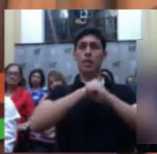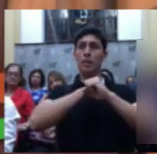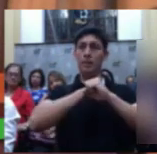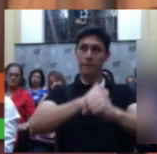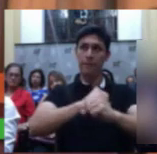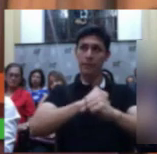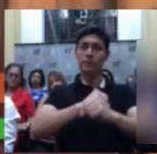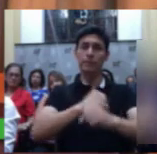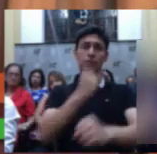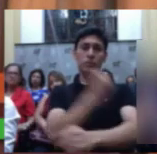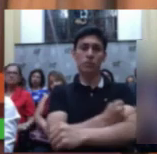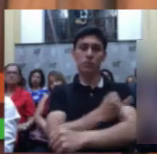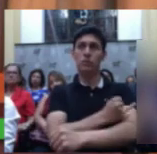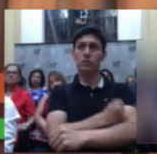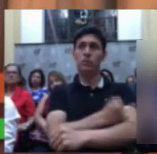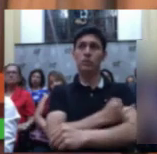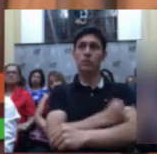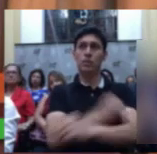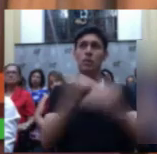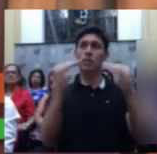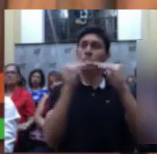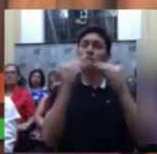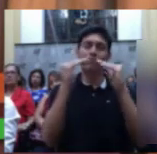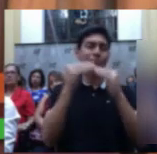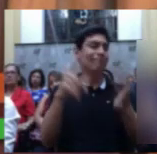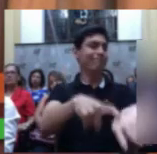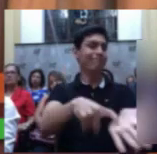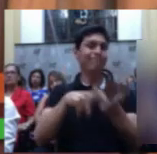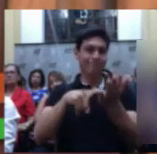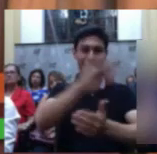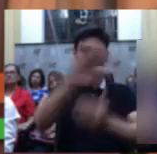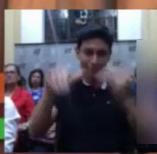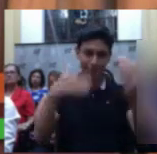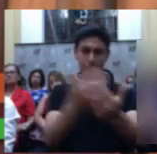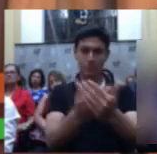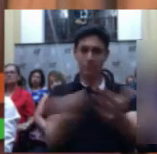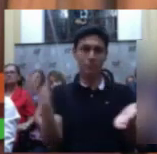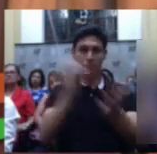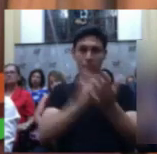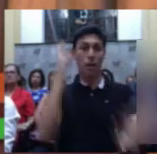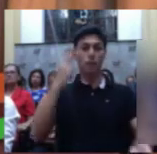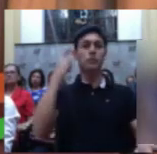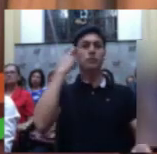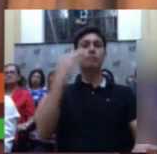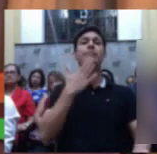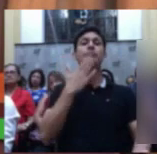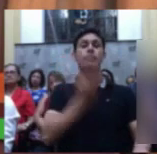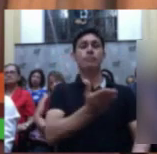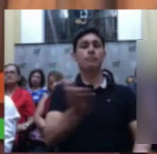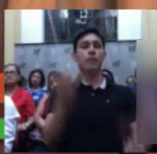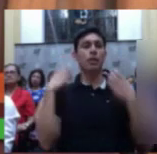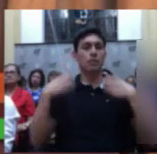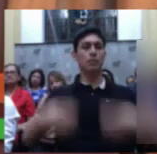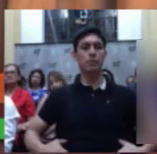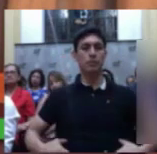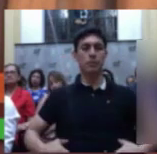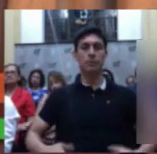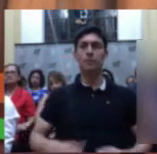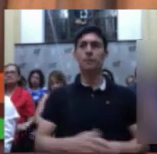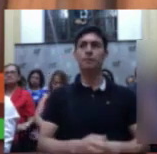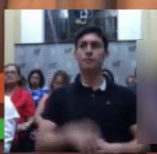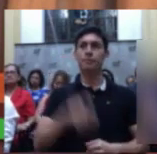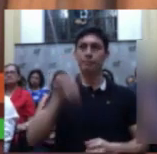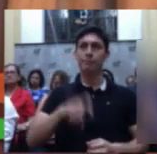institucionalidad democrática es obligación de todos y con mayor razón de los abogados. Hay que evitar procesos